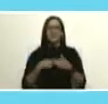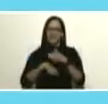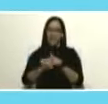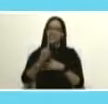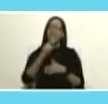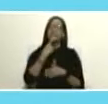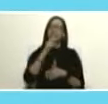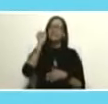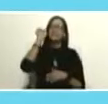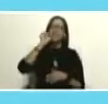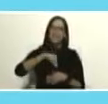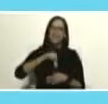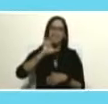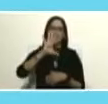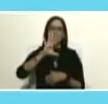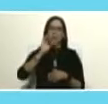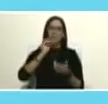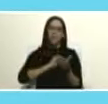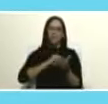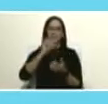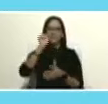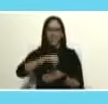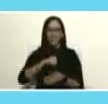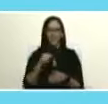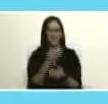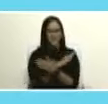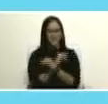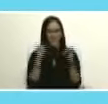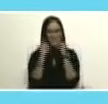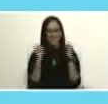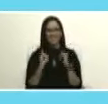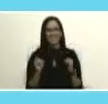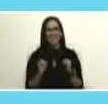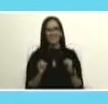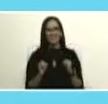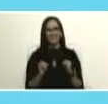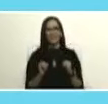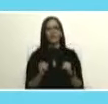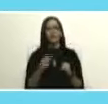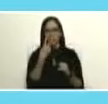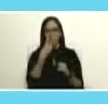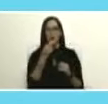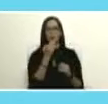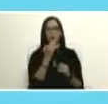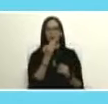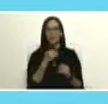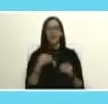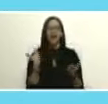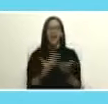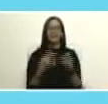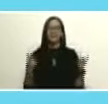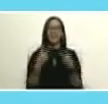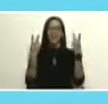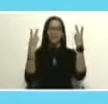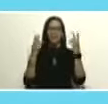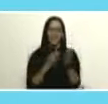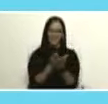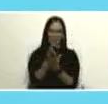decir 5 veces sí. ¡Felicidades! ¡Nos vemos pronto! ¡Hasta la victoria